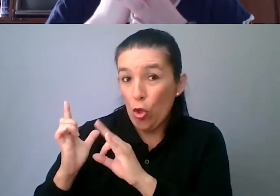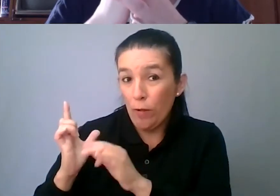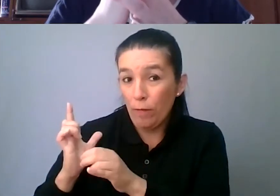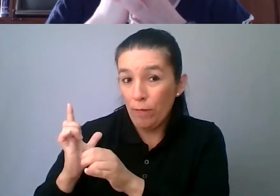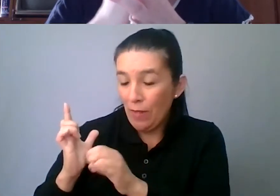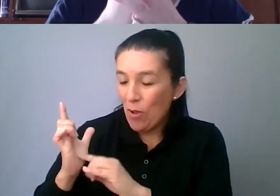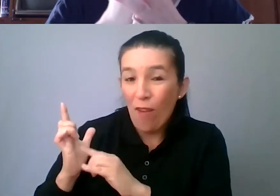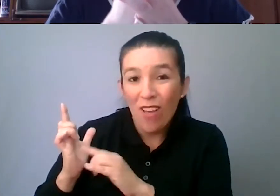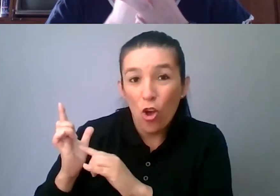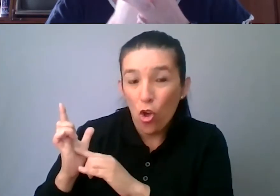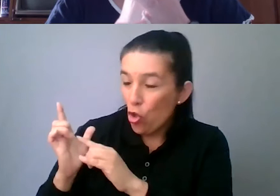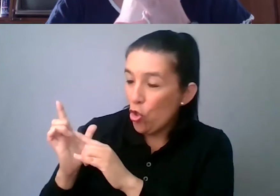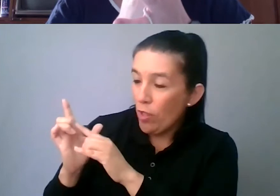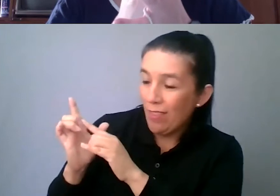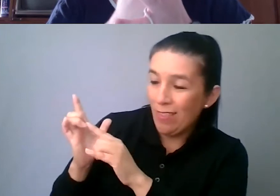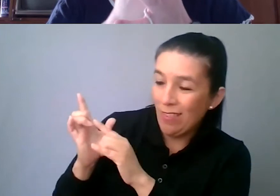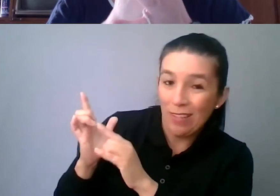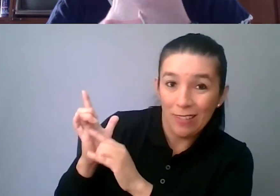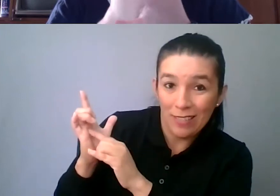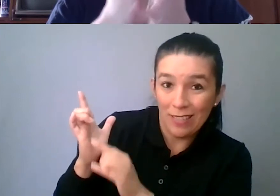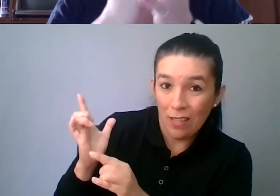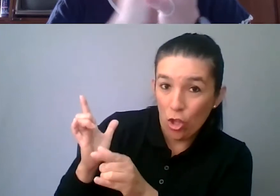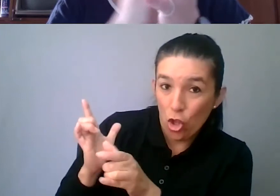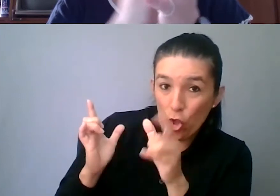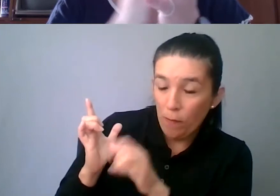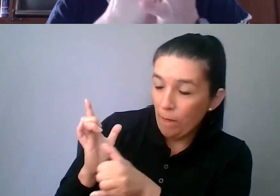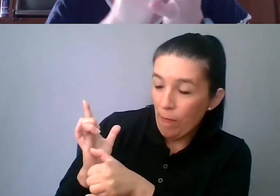anular, y estiran.